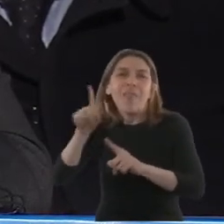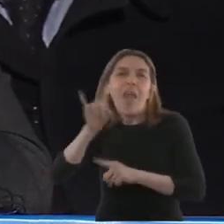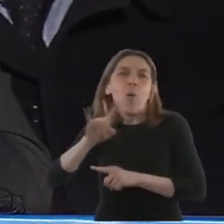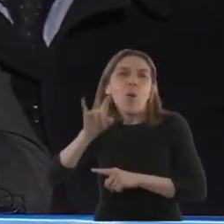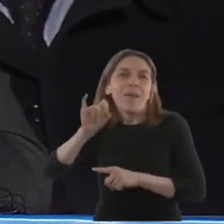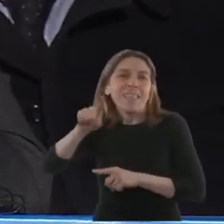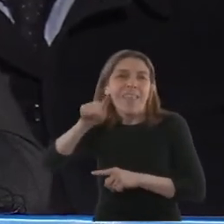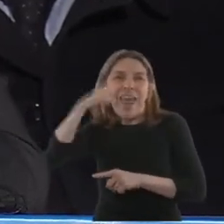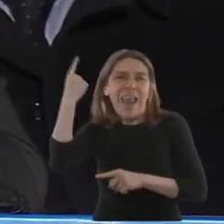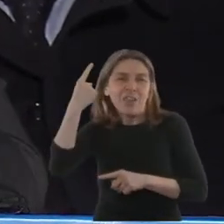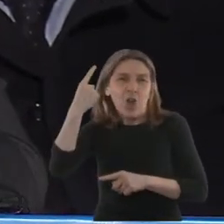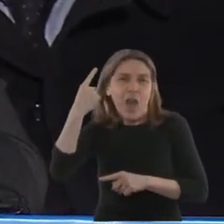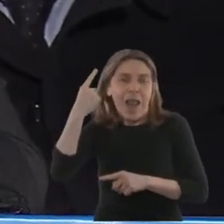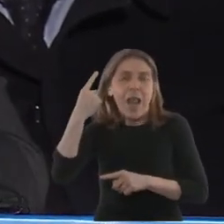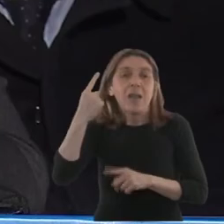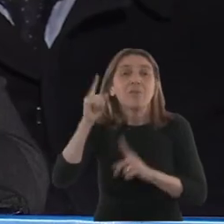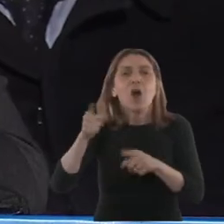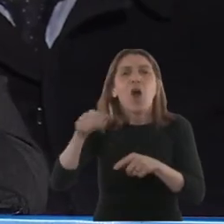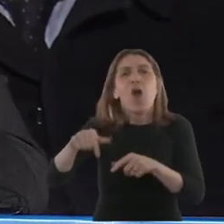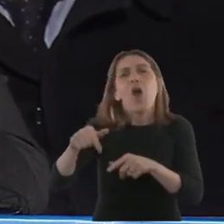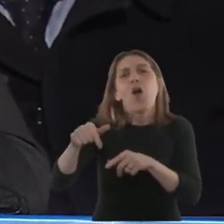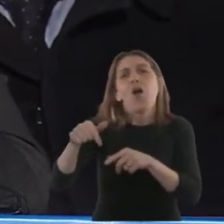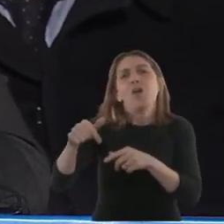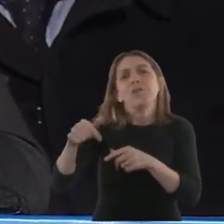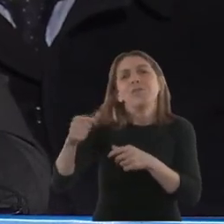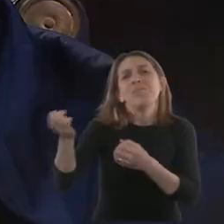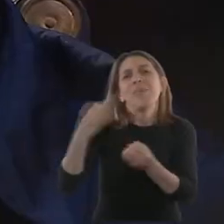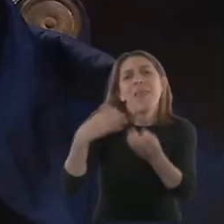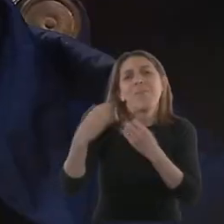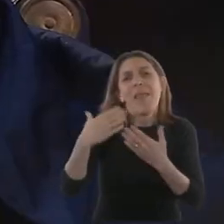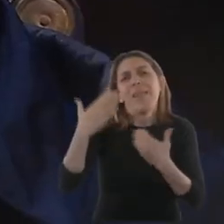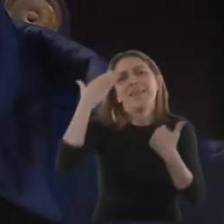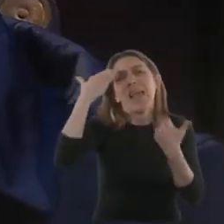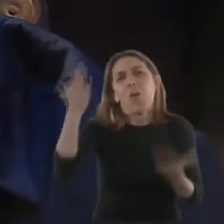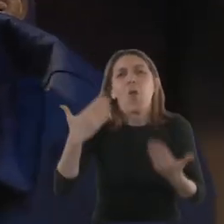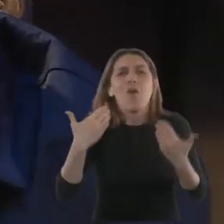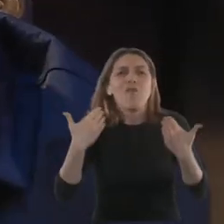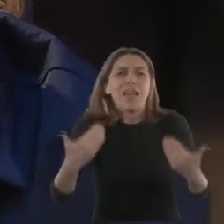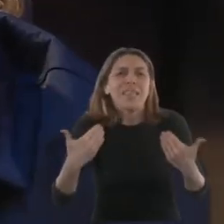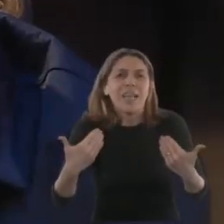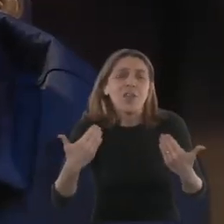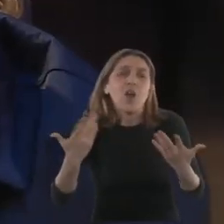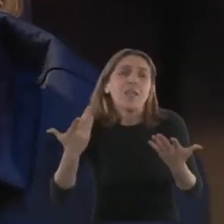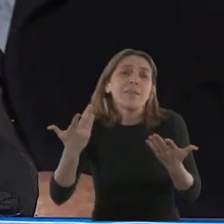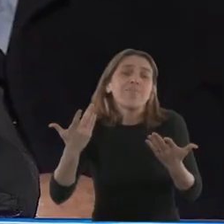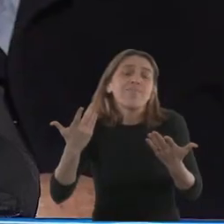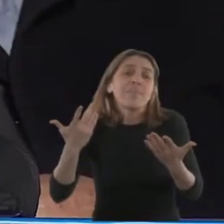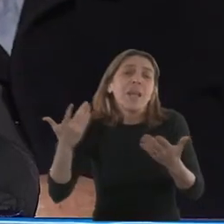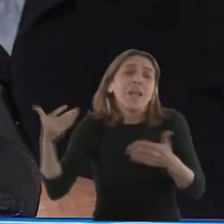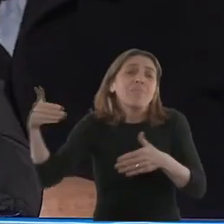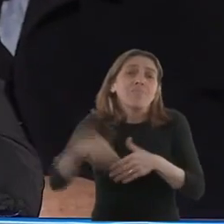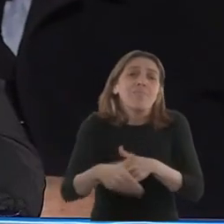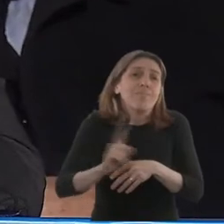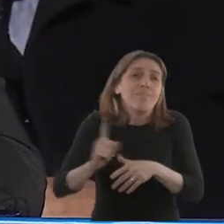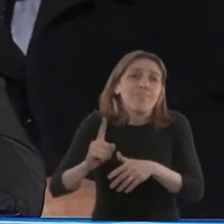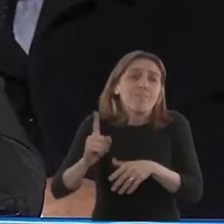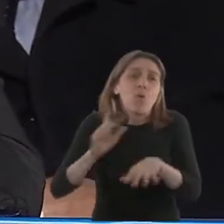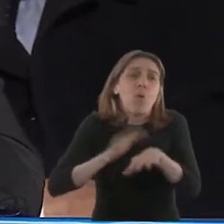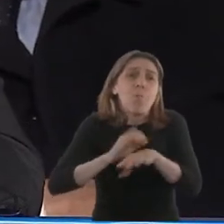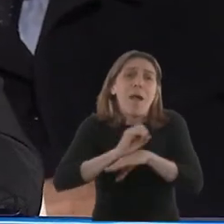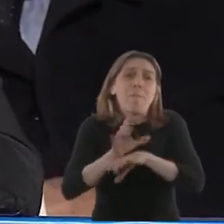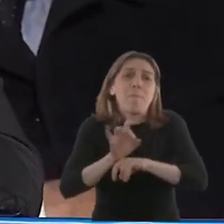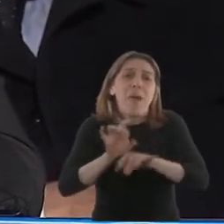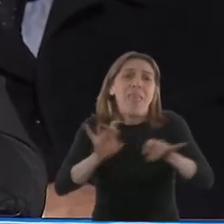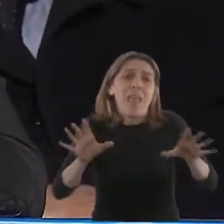Universitario Nacional, que hoy nos mandaron todos ellos felicidades, saludos, y que por la pandemia no pueden estar acá presentes, pero sabemos que lo tenemos